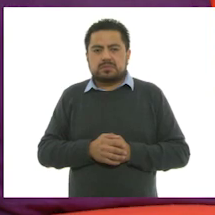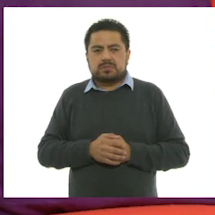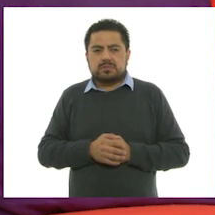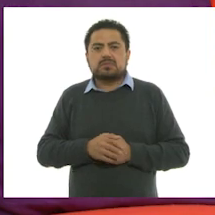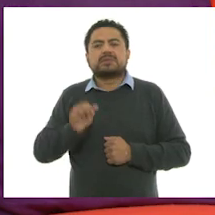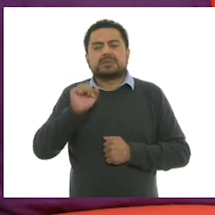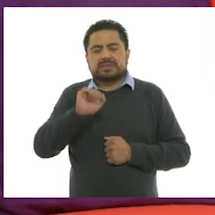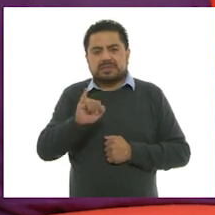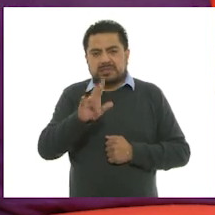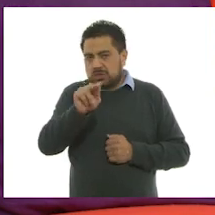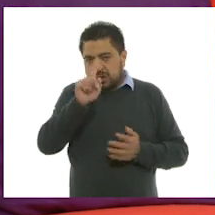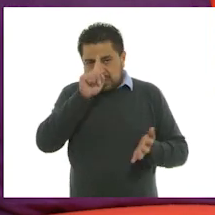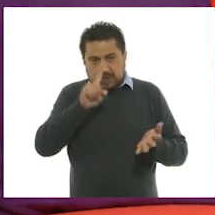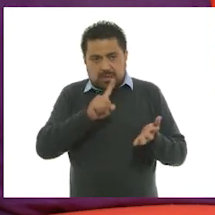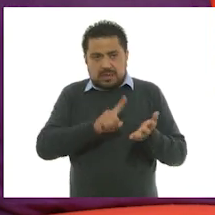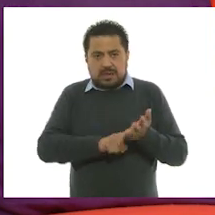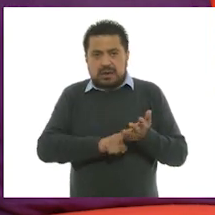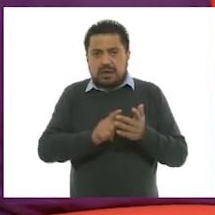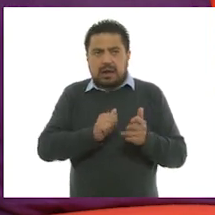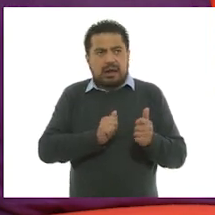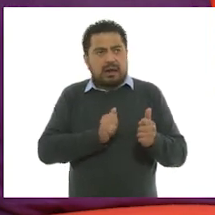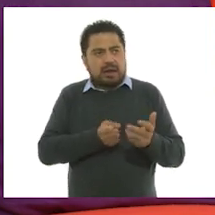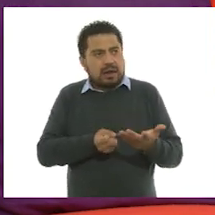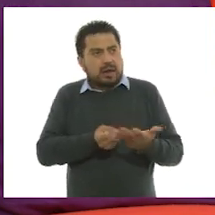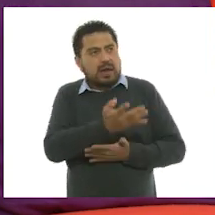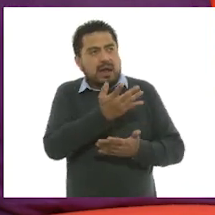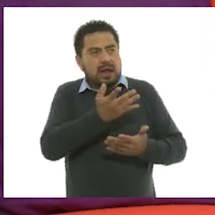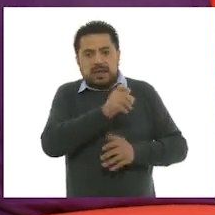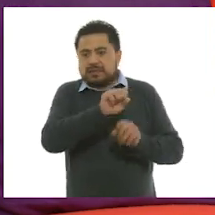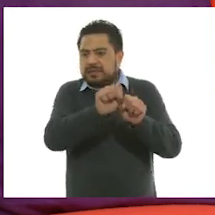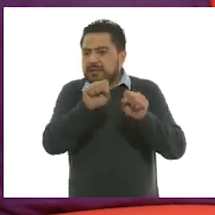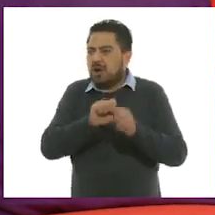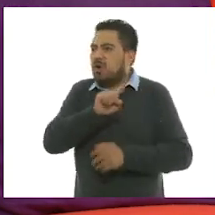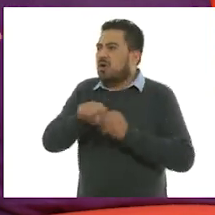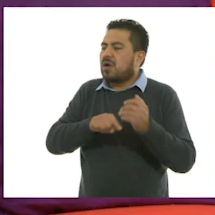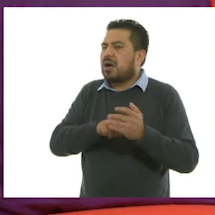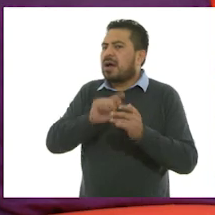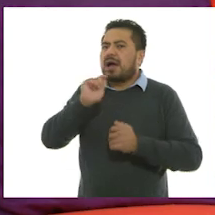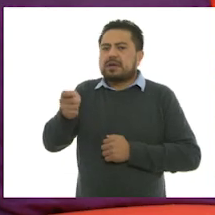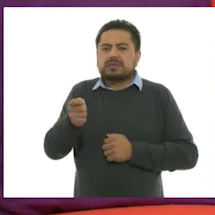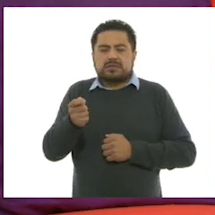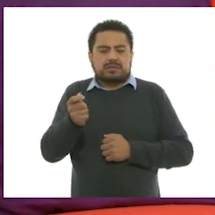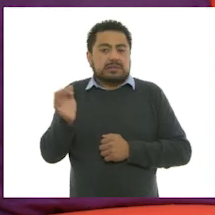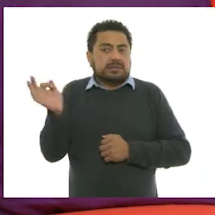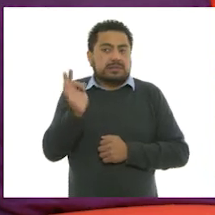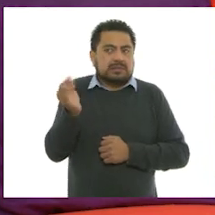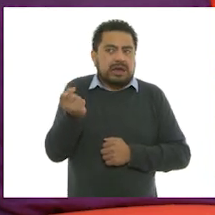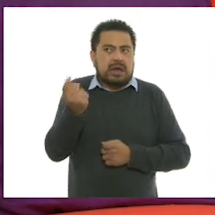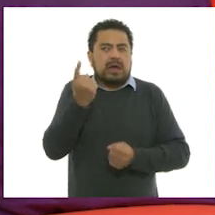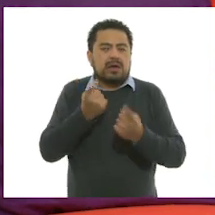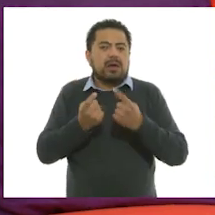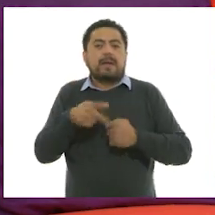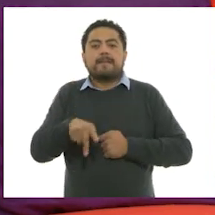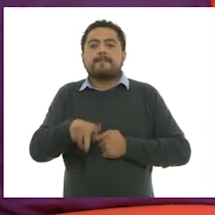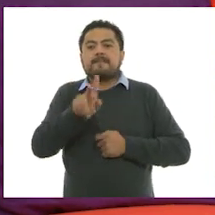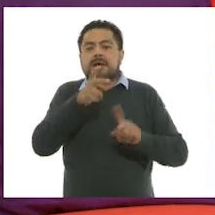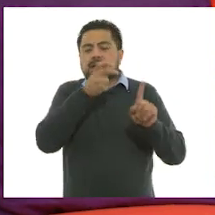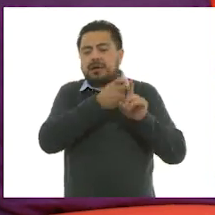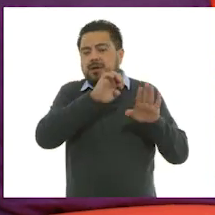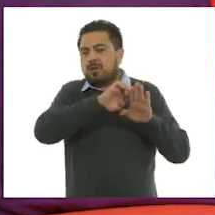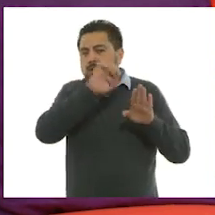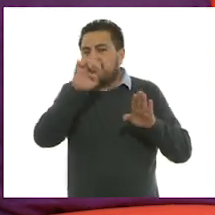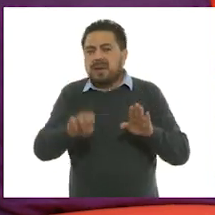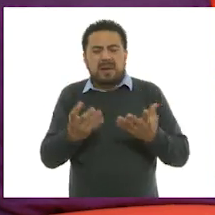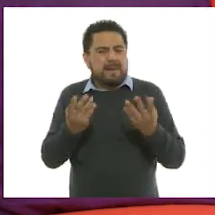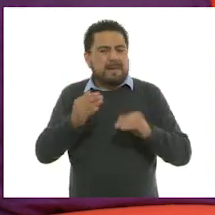Pues sí, no creas que salen corriendo del salón o del lugar en donde están, o tal vez si hay alguno. Pero eso es un ejemplo